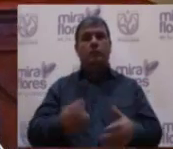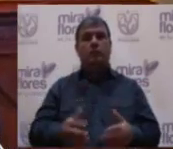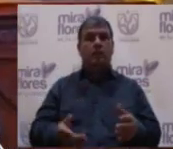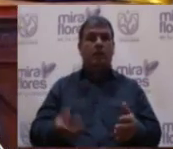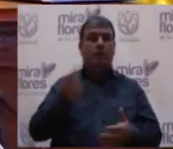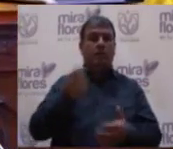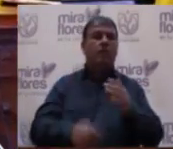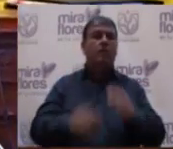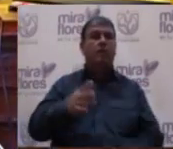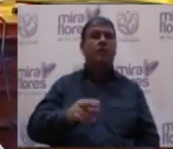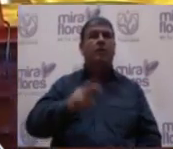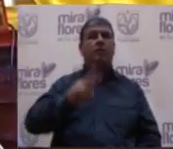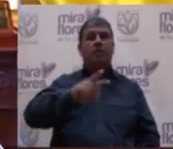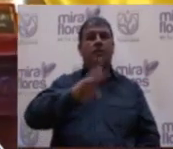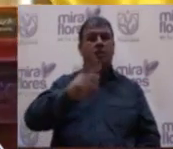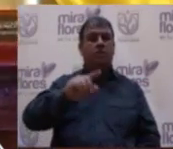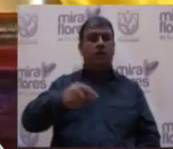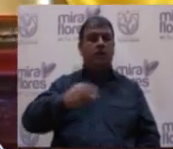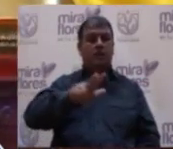asciende a